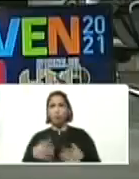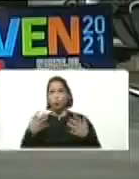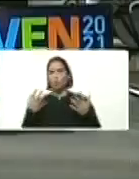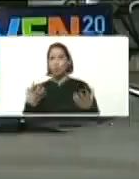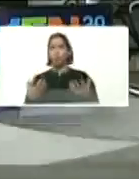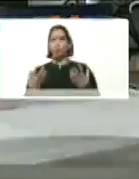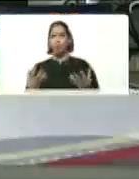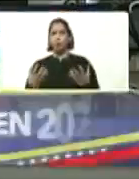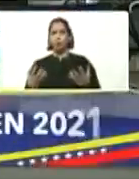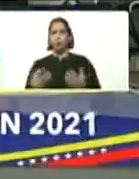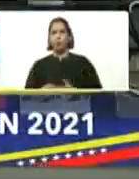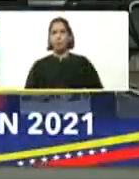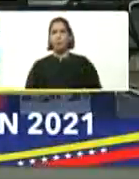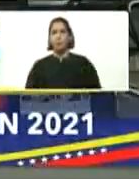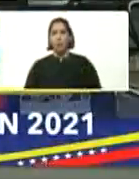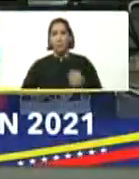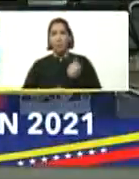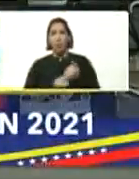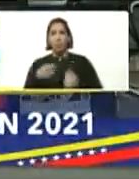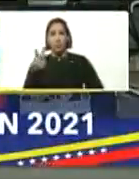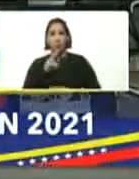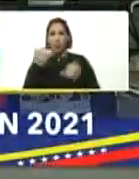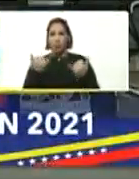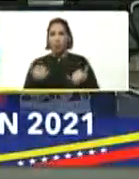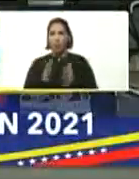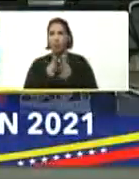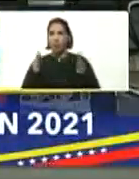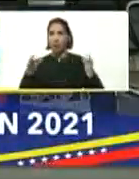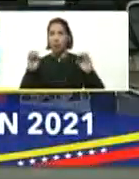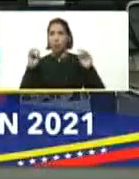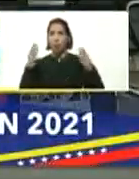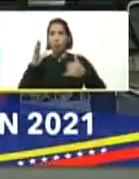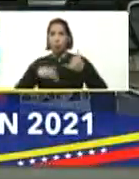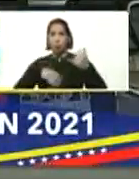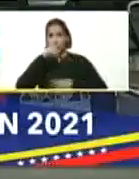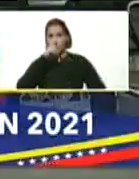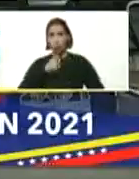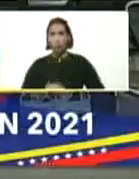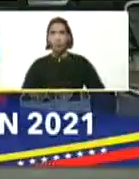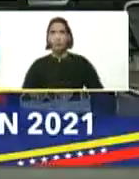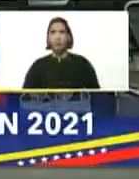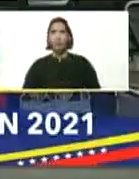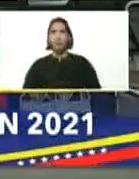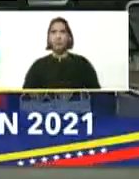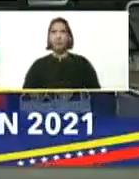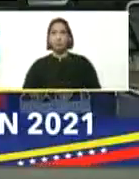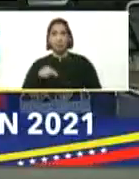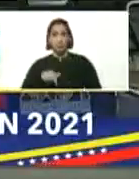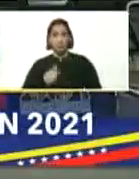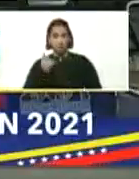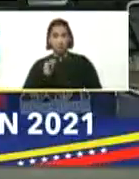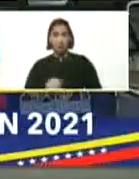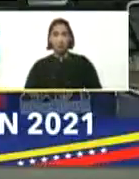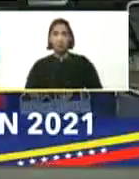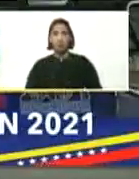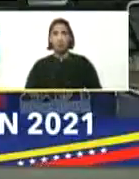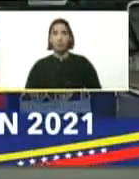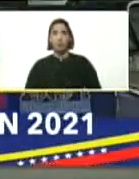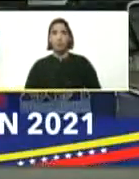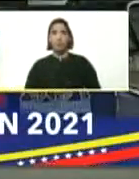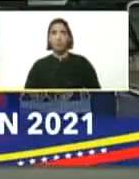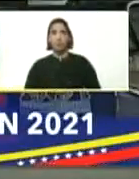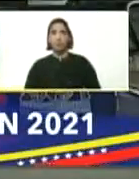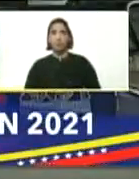son patria o muerte con Venezuela ahora? Es un gran logro de los últimos años. Aquí está, miren,